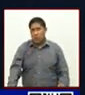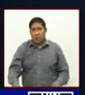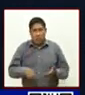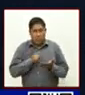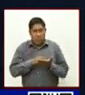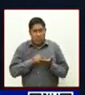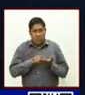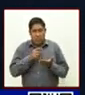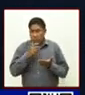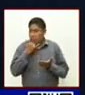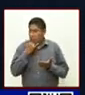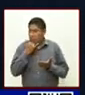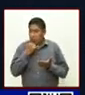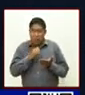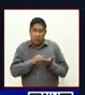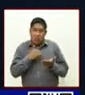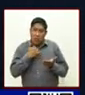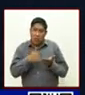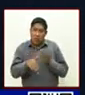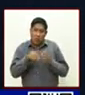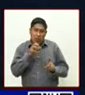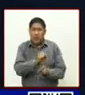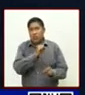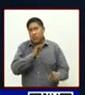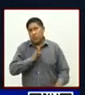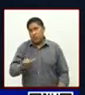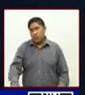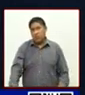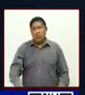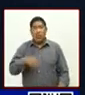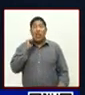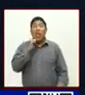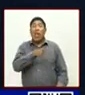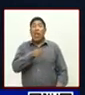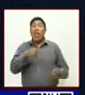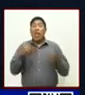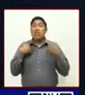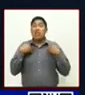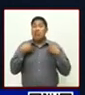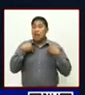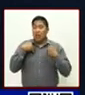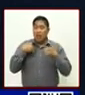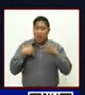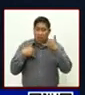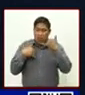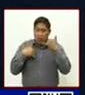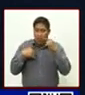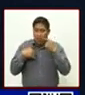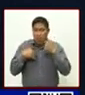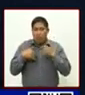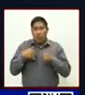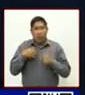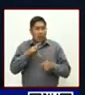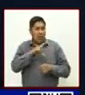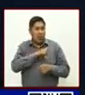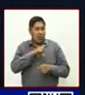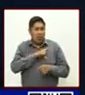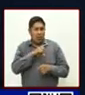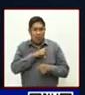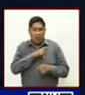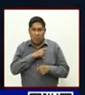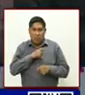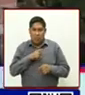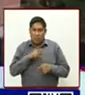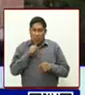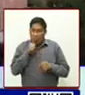Mandándome esos mensajes de pescado. Ella lo tenía en la línea. Y los policías en ella la